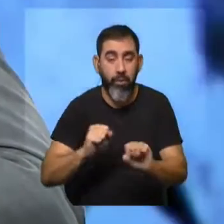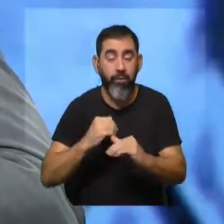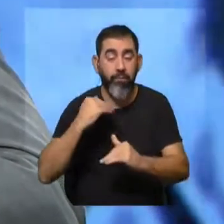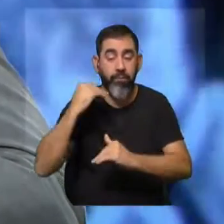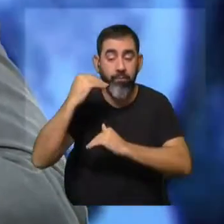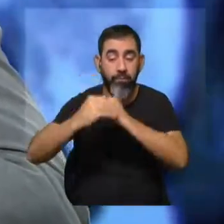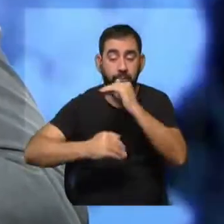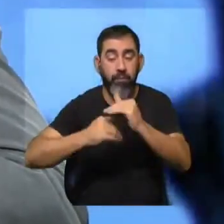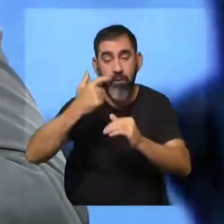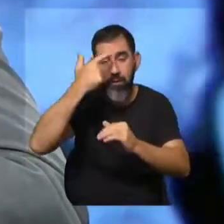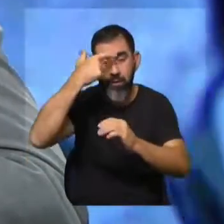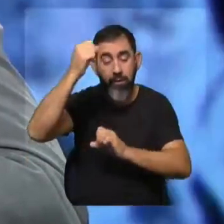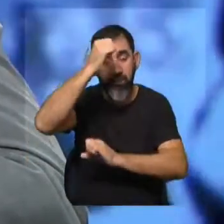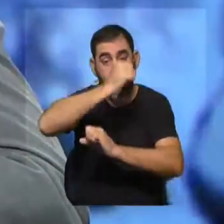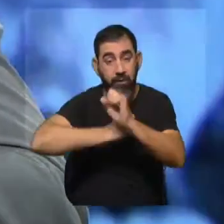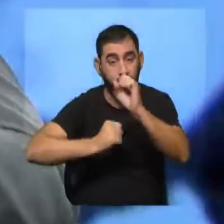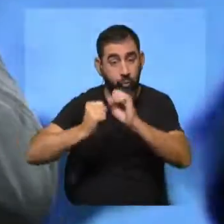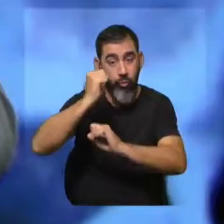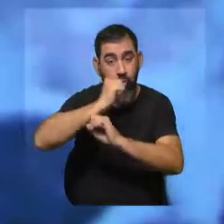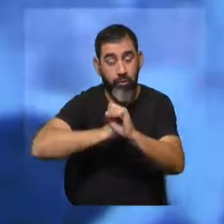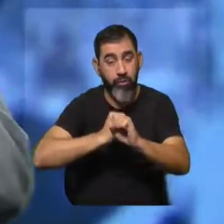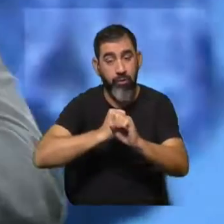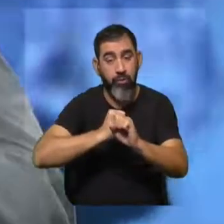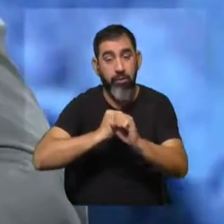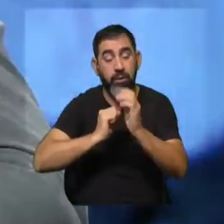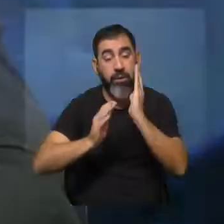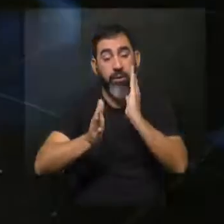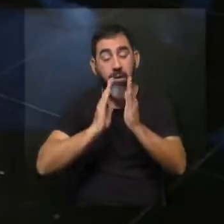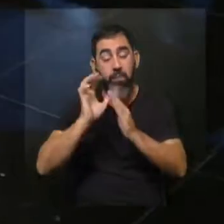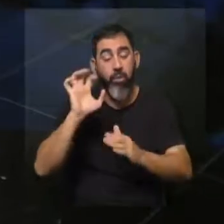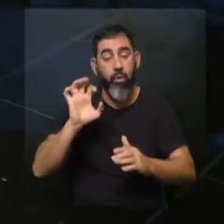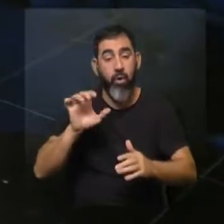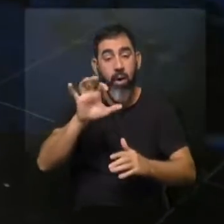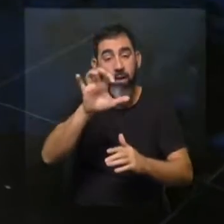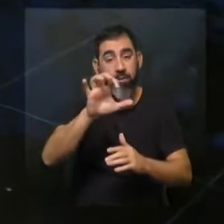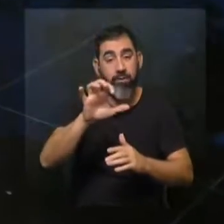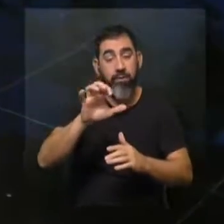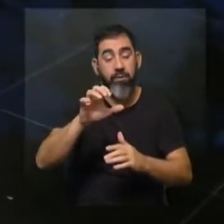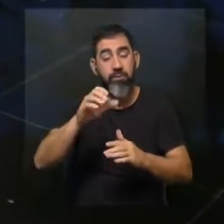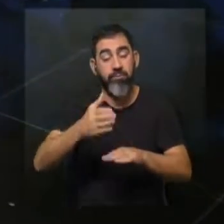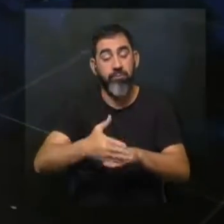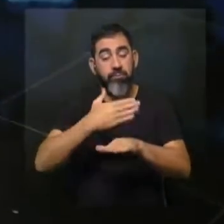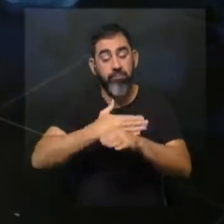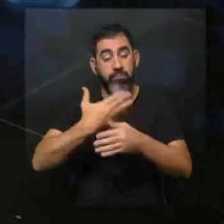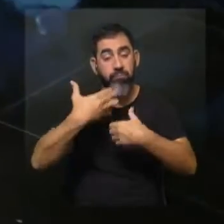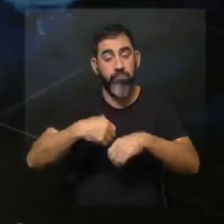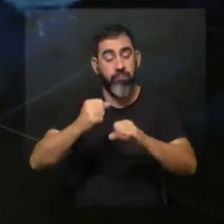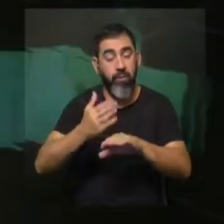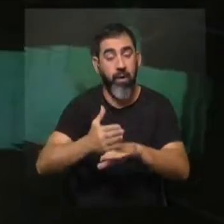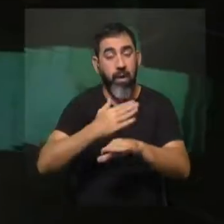de distintas tecnologías, tratamientos contra el cáncer, el uso en diagnósticos,